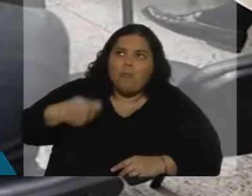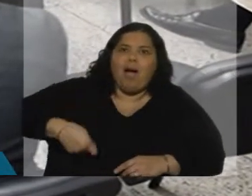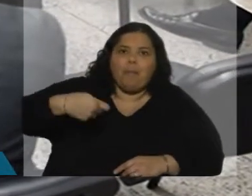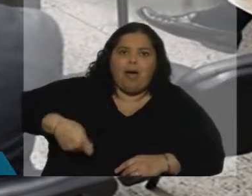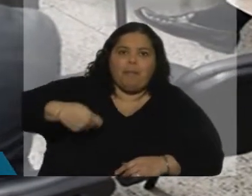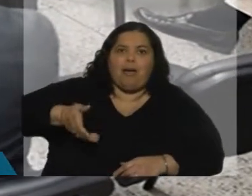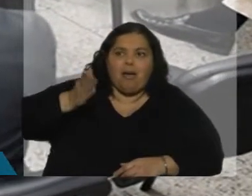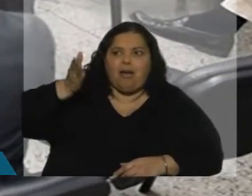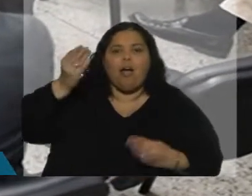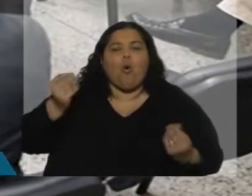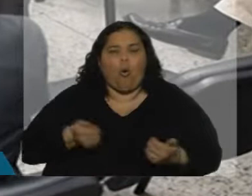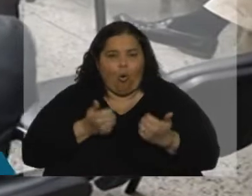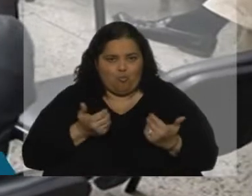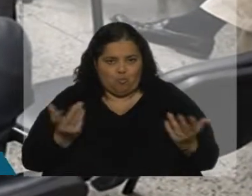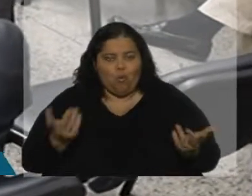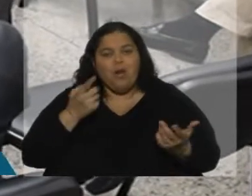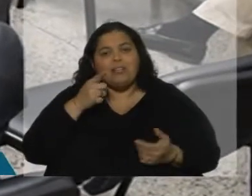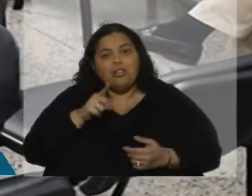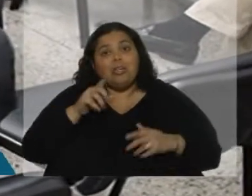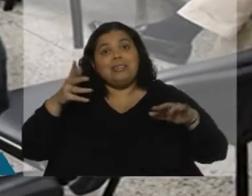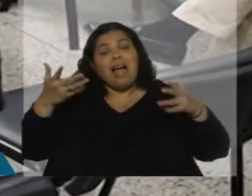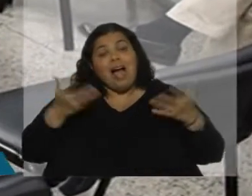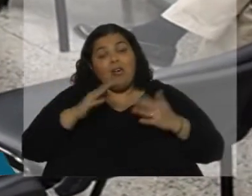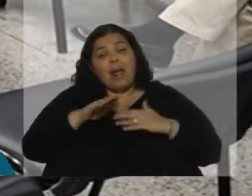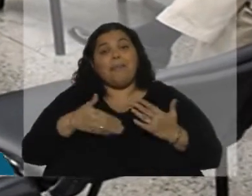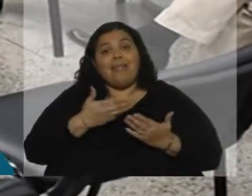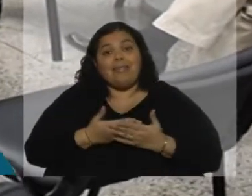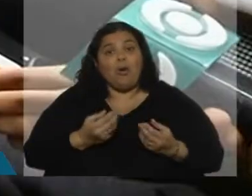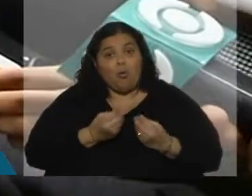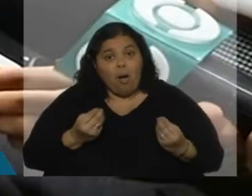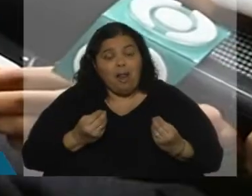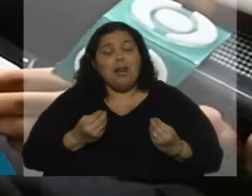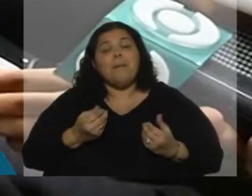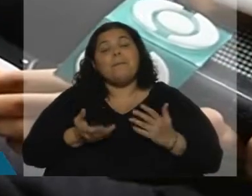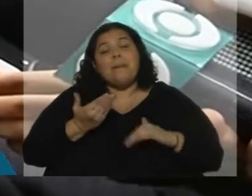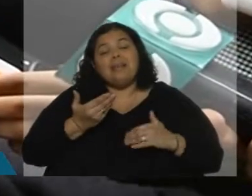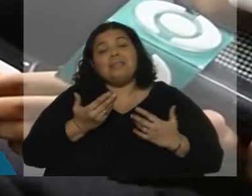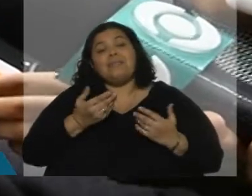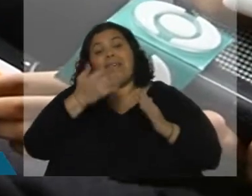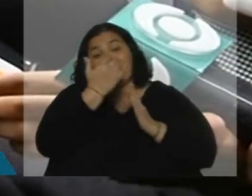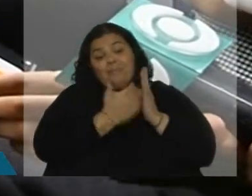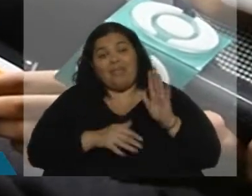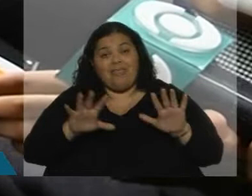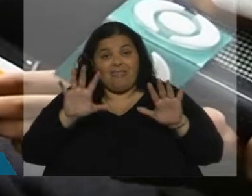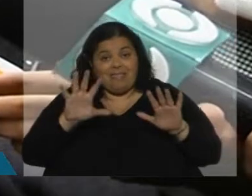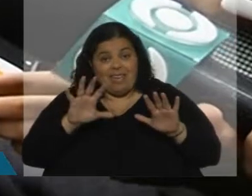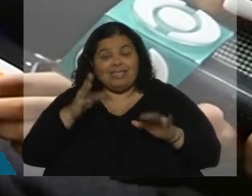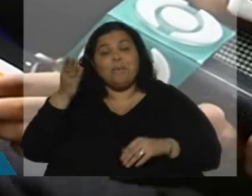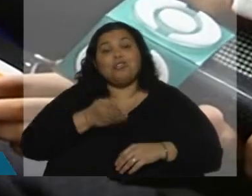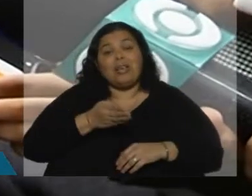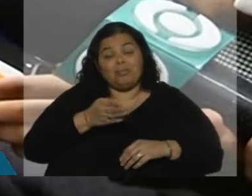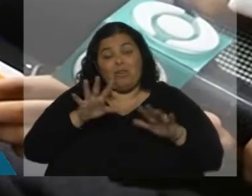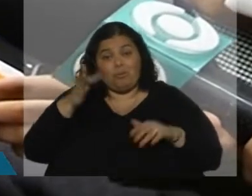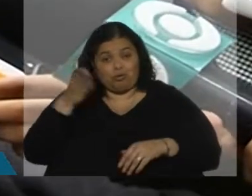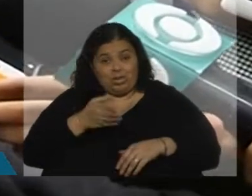hace va en un sentido digamos de darle sostenibilidad al sistema y los 10 juntos de productos brutos que hoy le cuesta